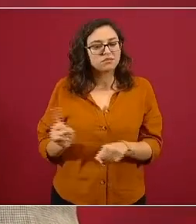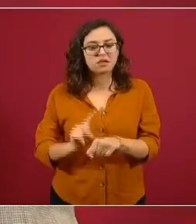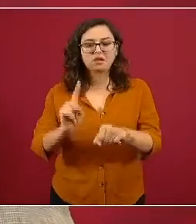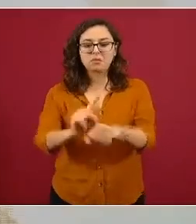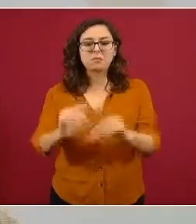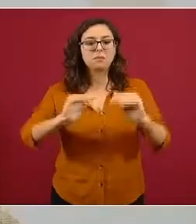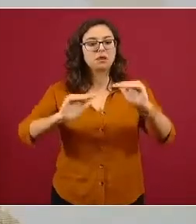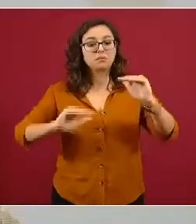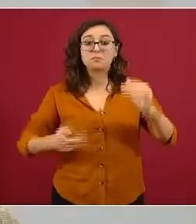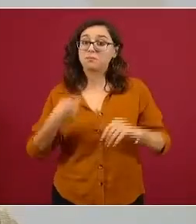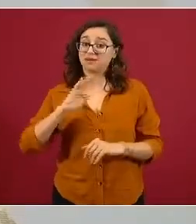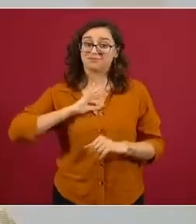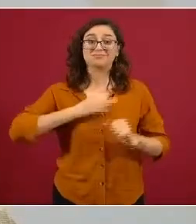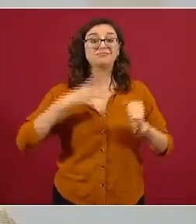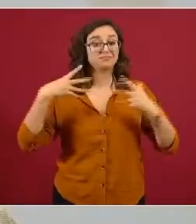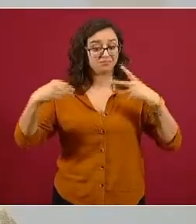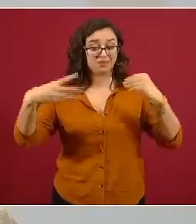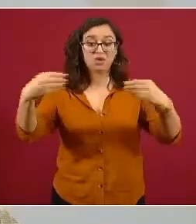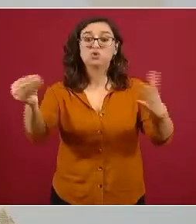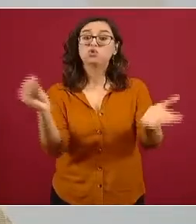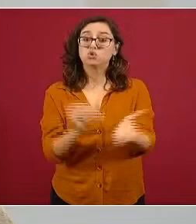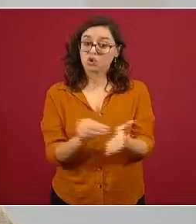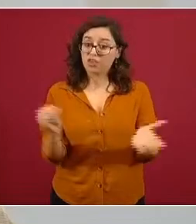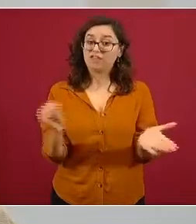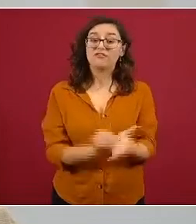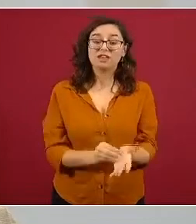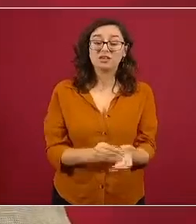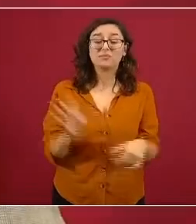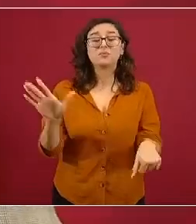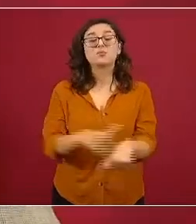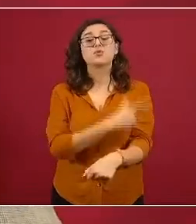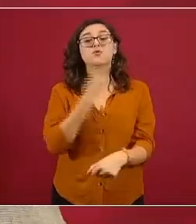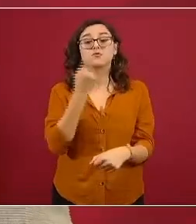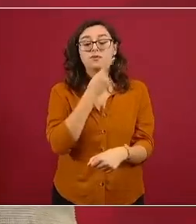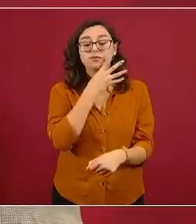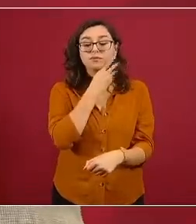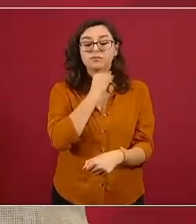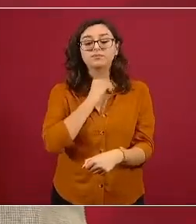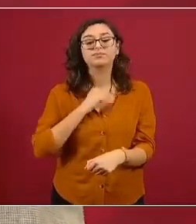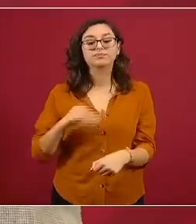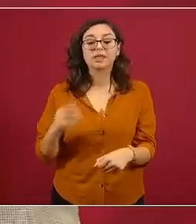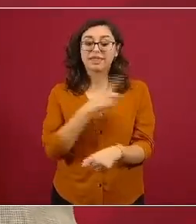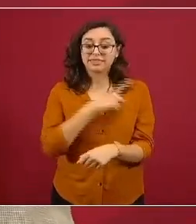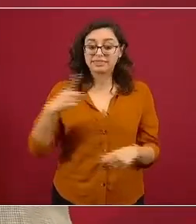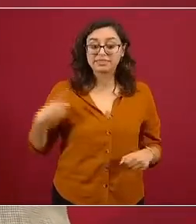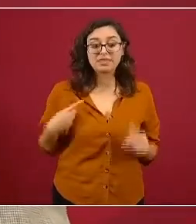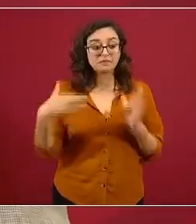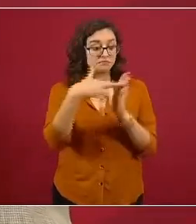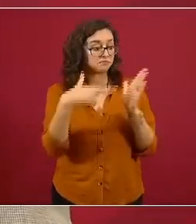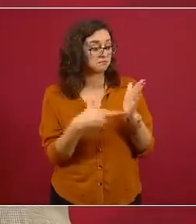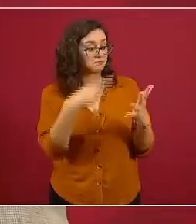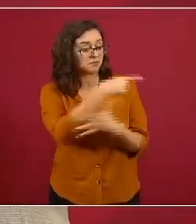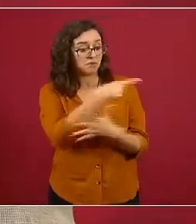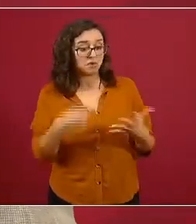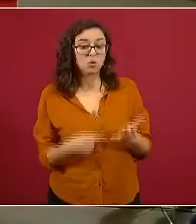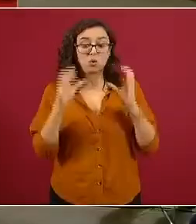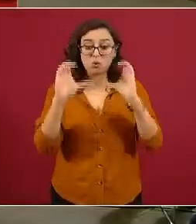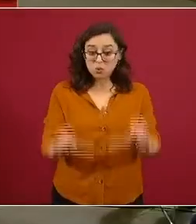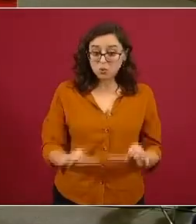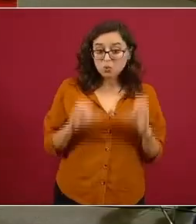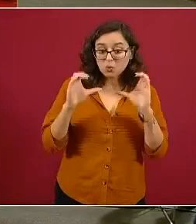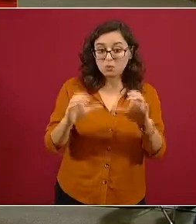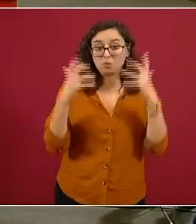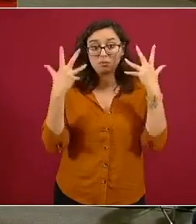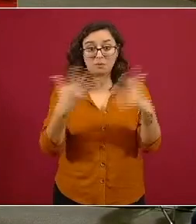casos, pero la epidemia no ha acabado. Les encomendamos, por favor, mantenerse con las medidas de precaución general, no olvidarse del